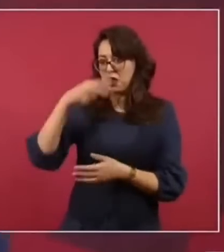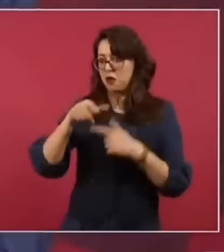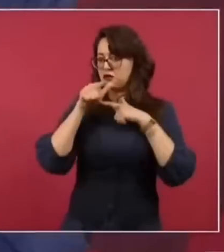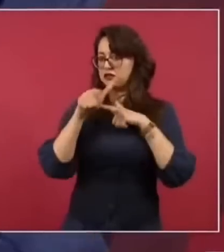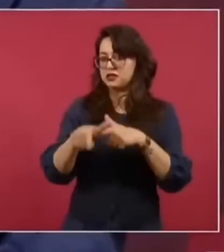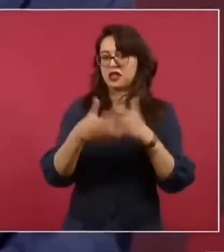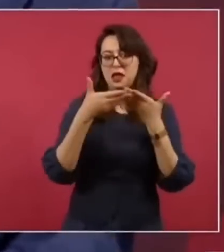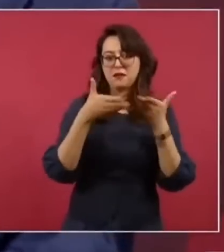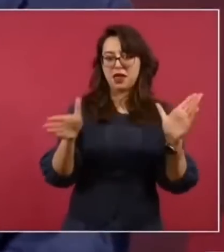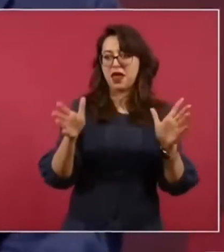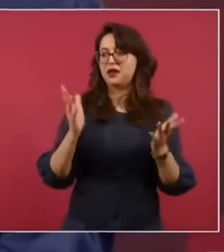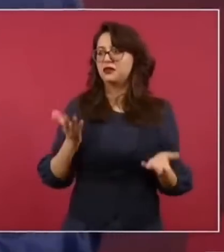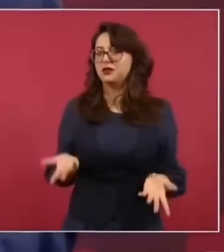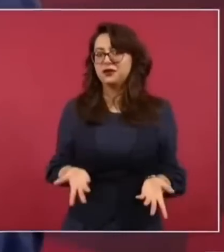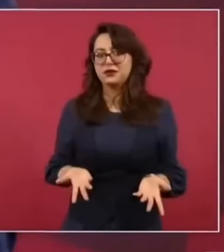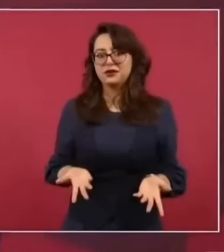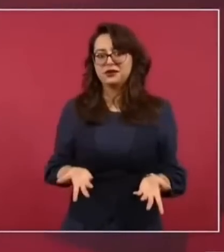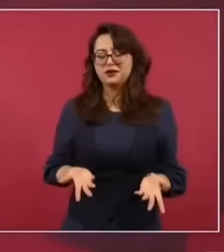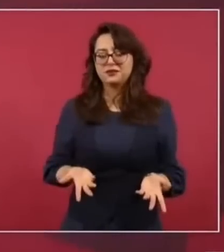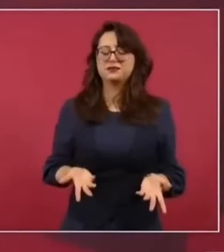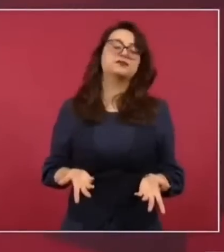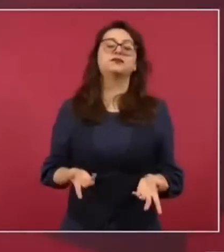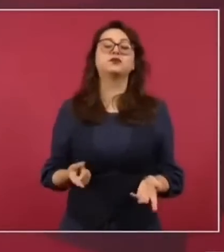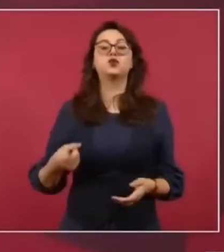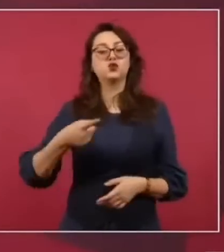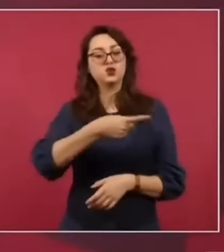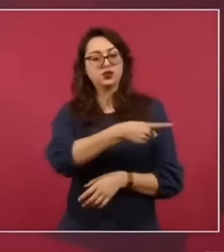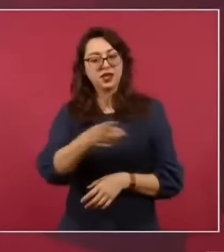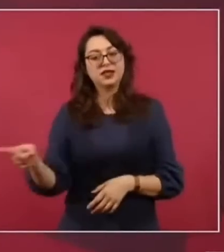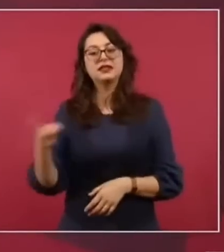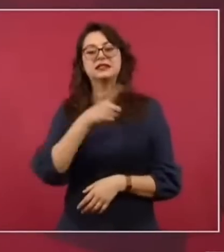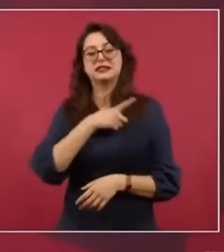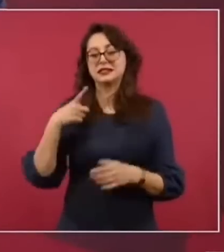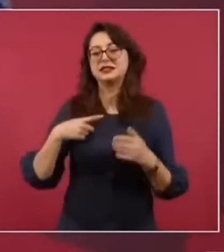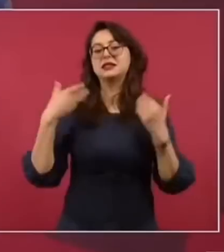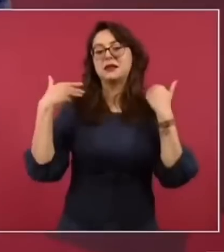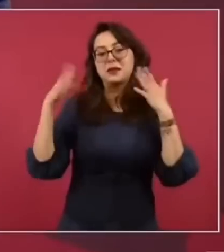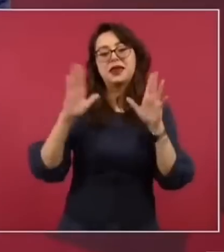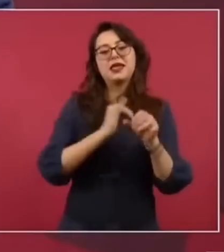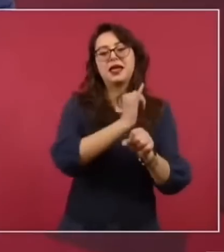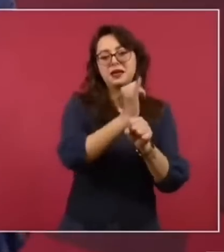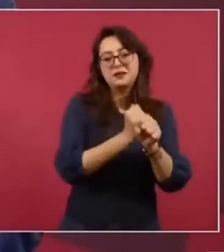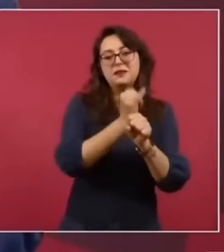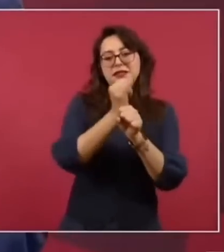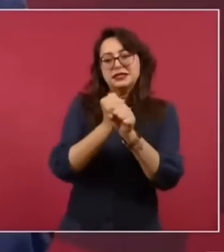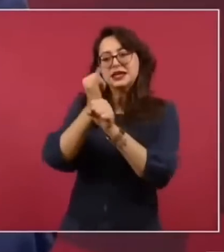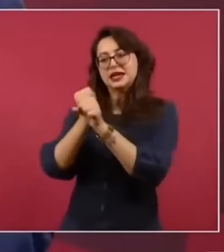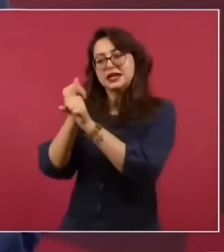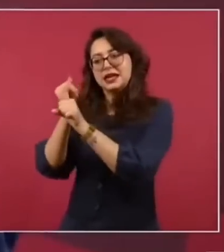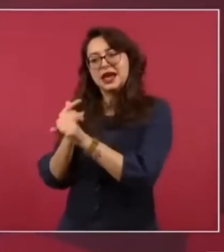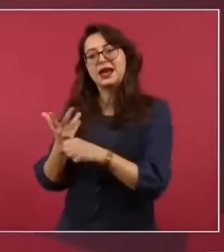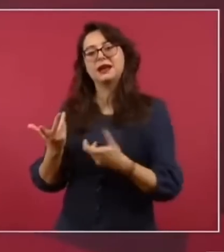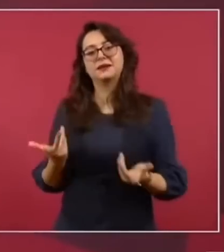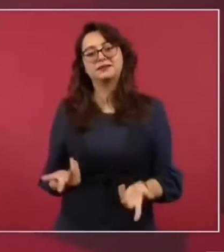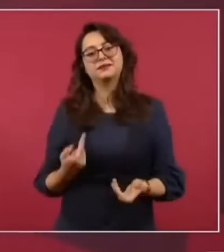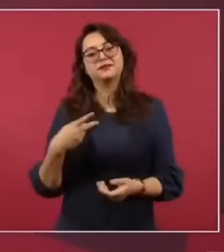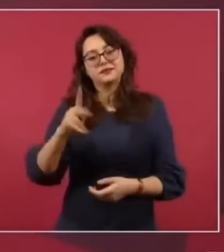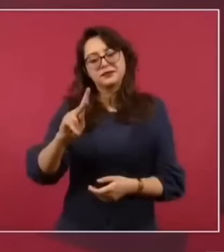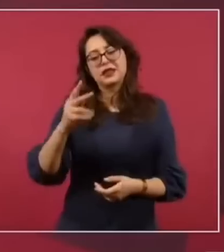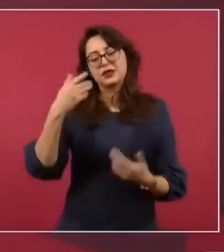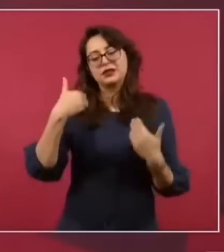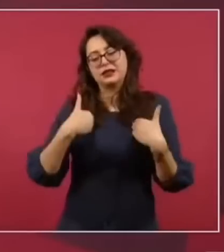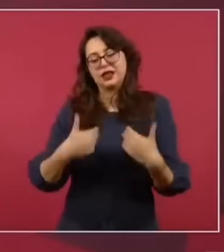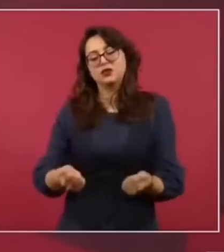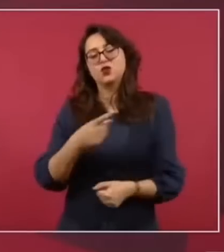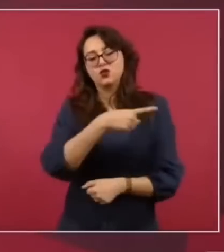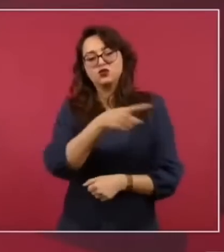publicaciones, porque ustedes pueden hacer la investigación, pero al momento de ir allá al departamento de corte y